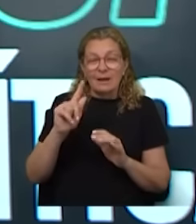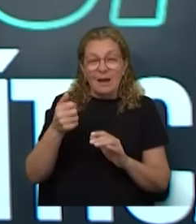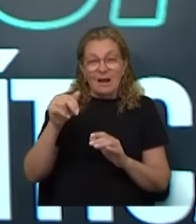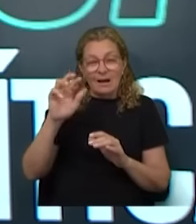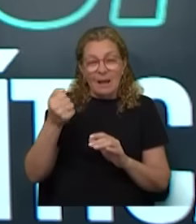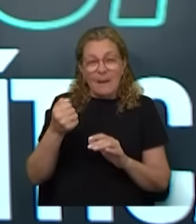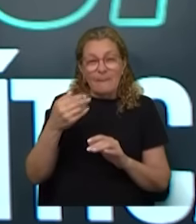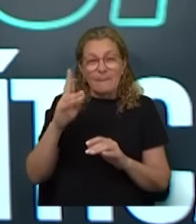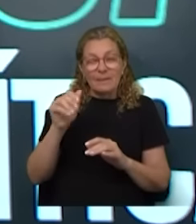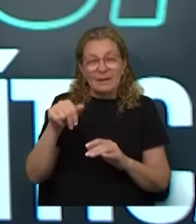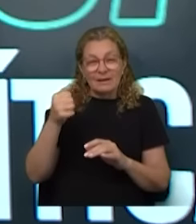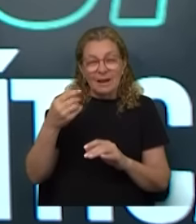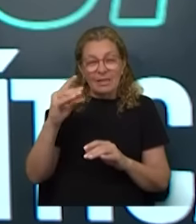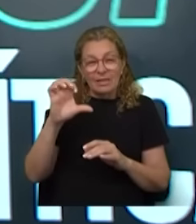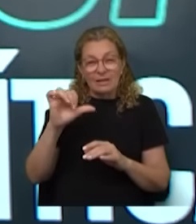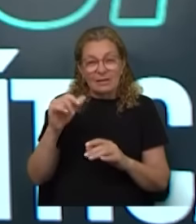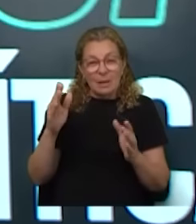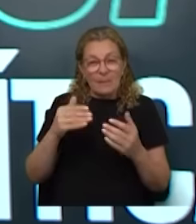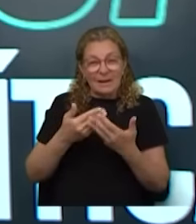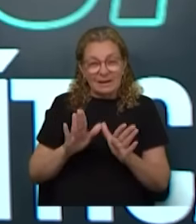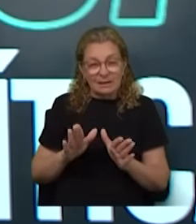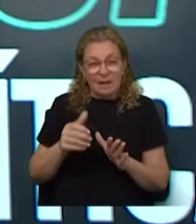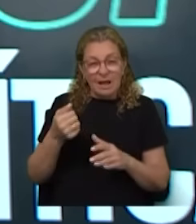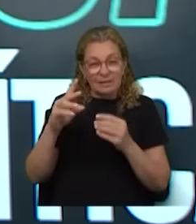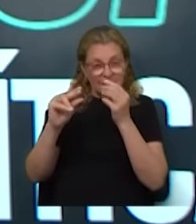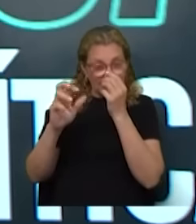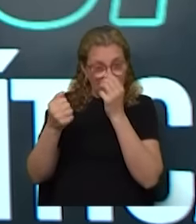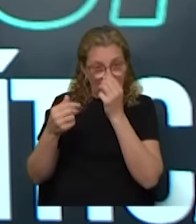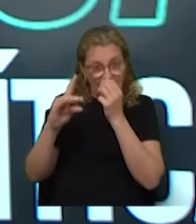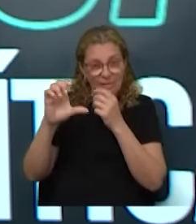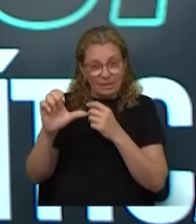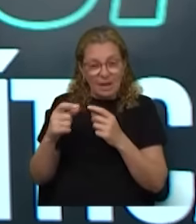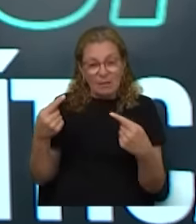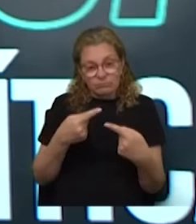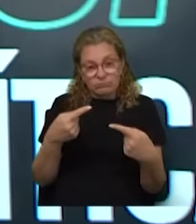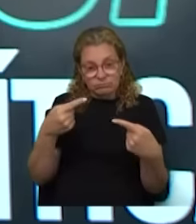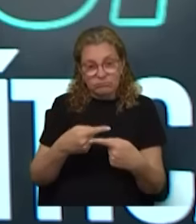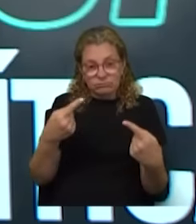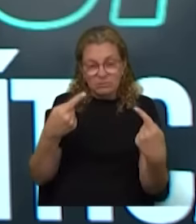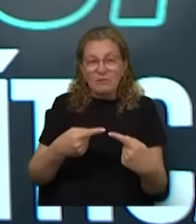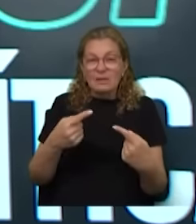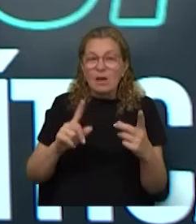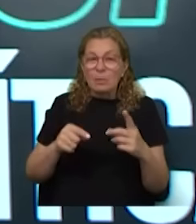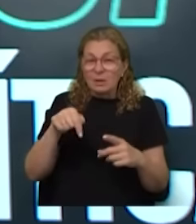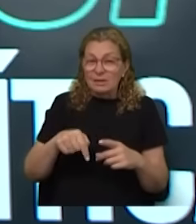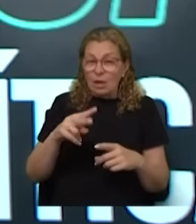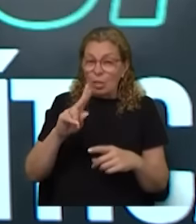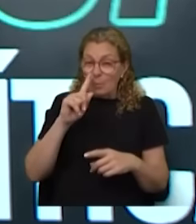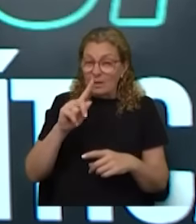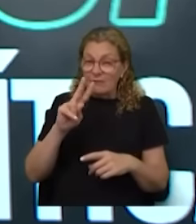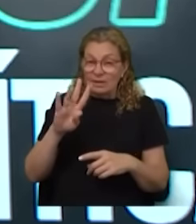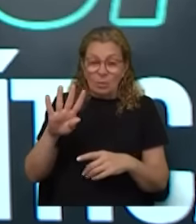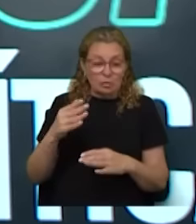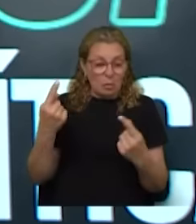otro de manini ríos con Andrade es decir hemos tenido algunos ejercicios pero este 2024 transitó sin